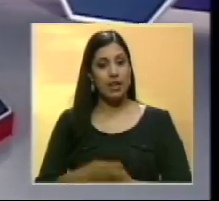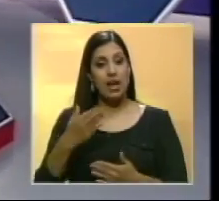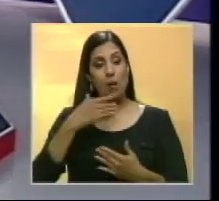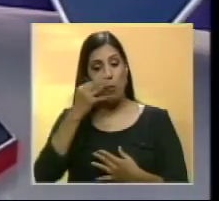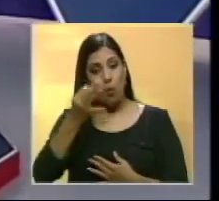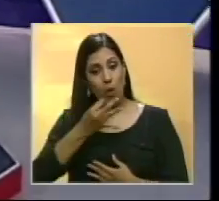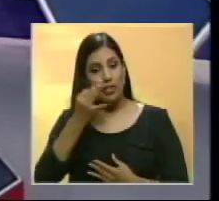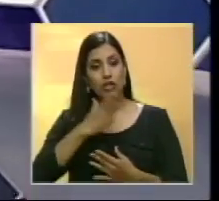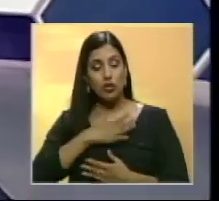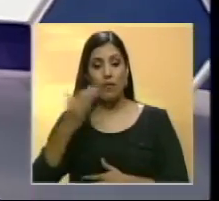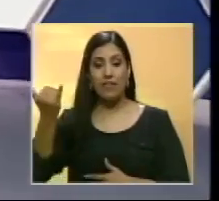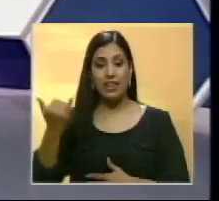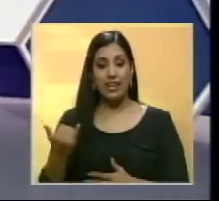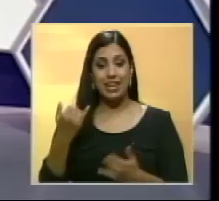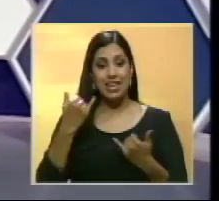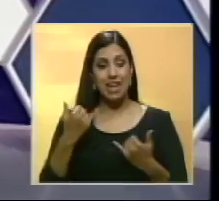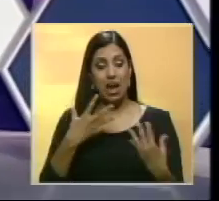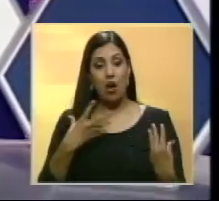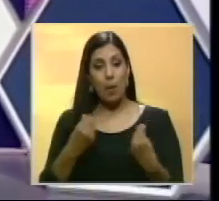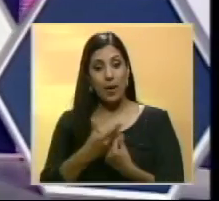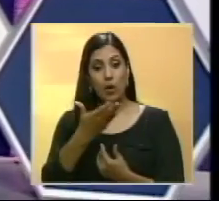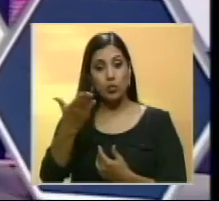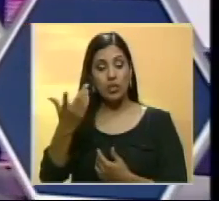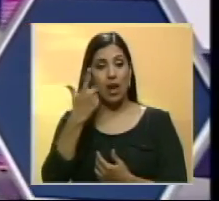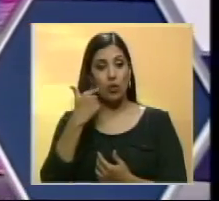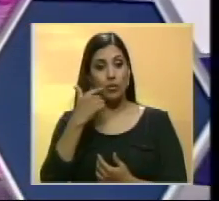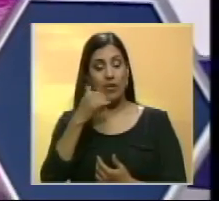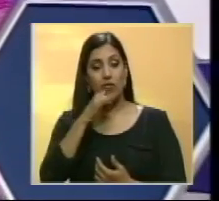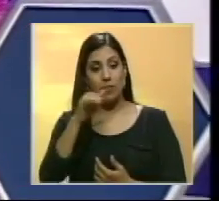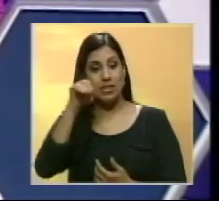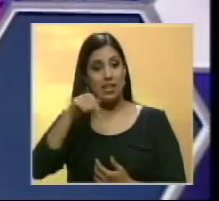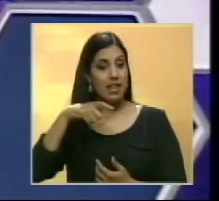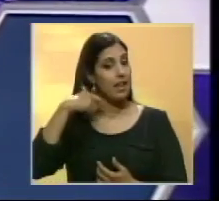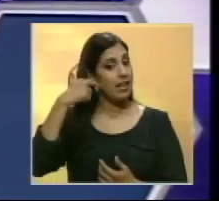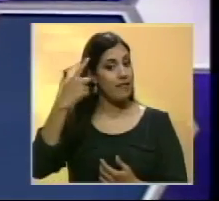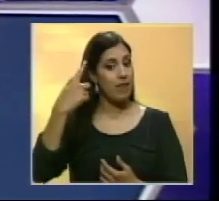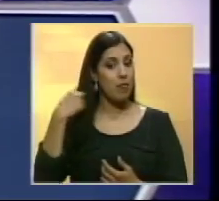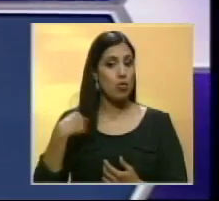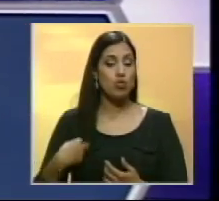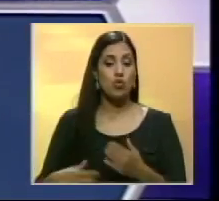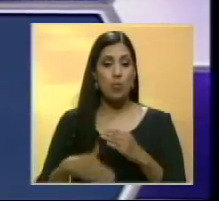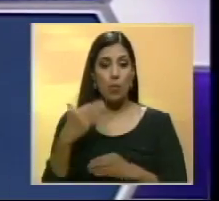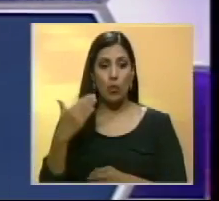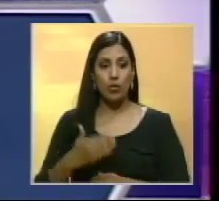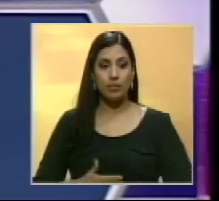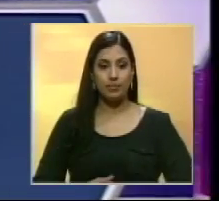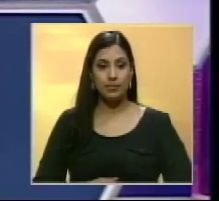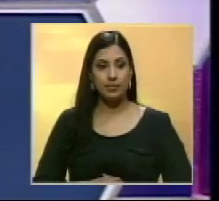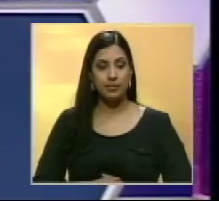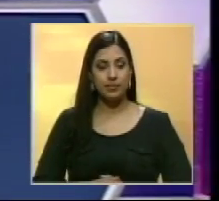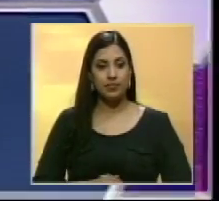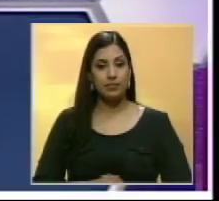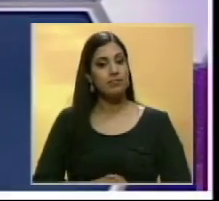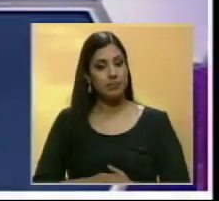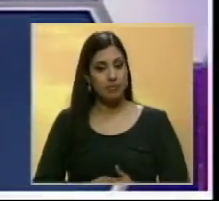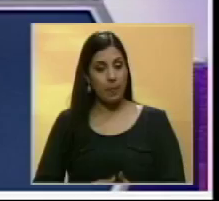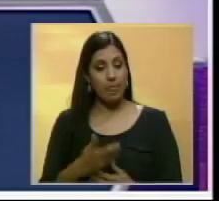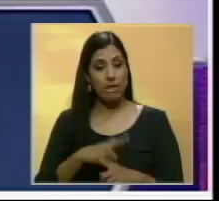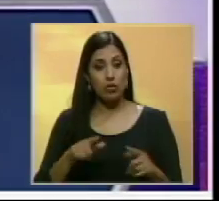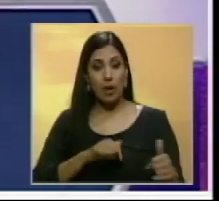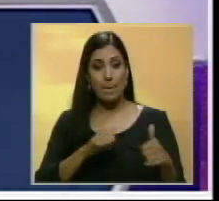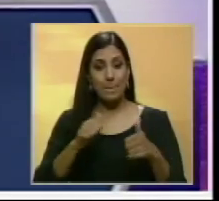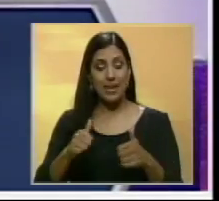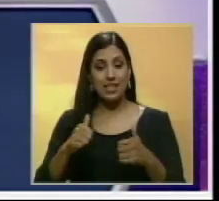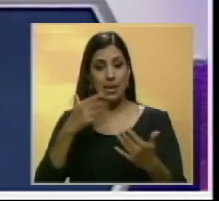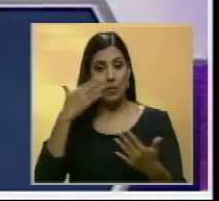Amigos, muy buenas tardes, yo soy Federica Guzmán y desde ya los estaré acompañando en nuestro acostumbrado recorrido por las noticias del entretenimiento aquí en Estrenos y Estrellas. Y comenzamos